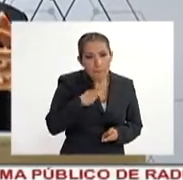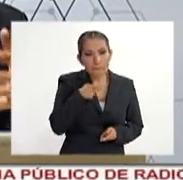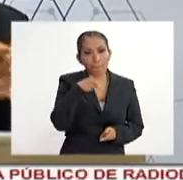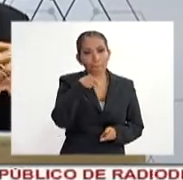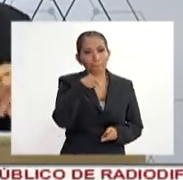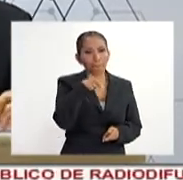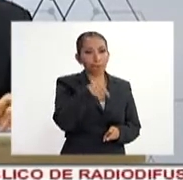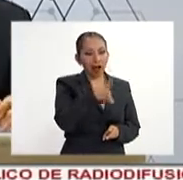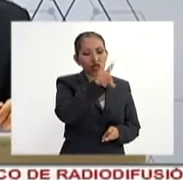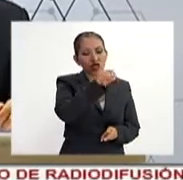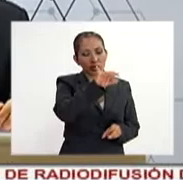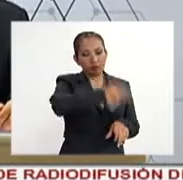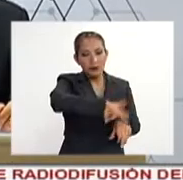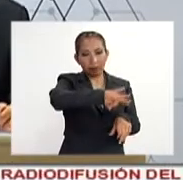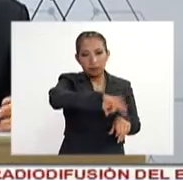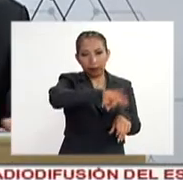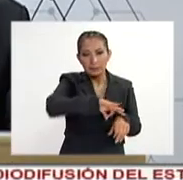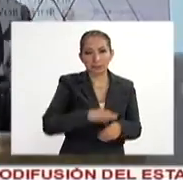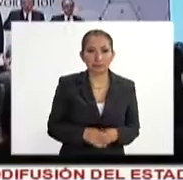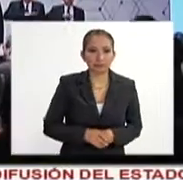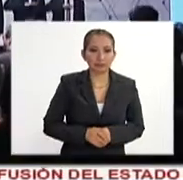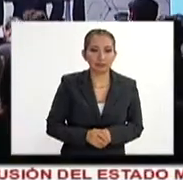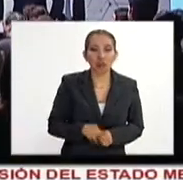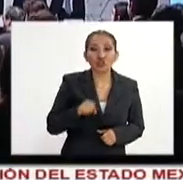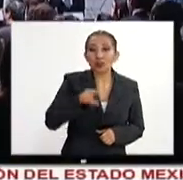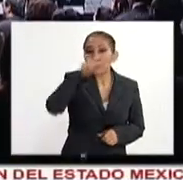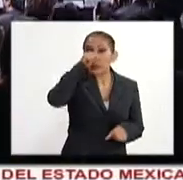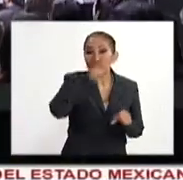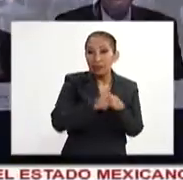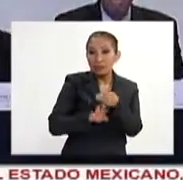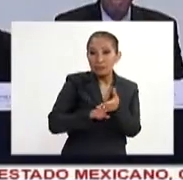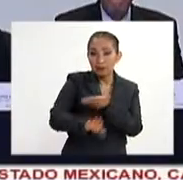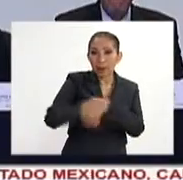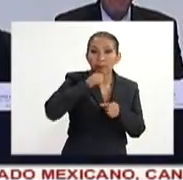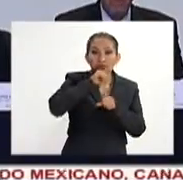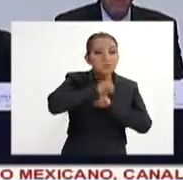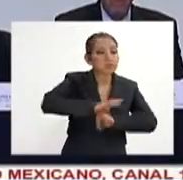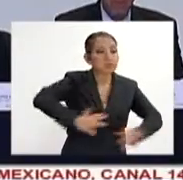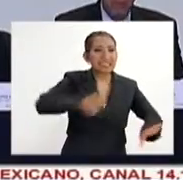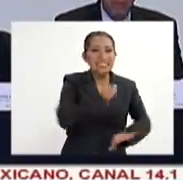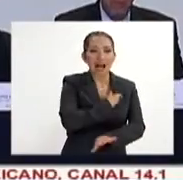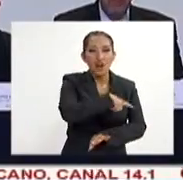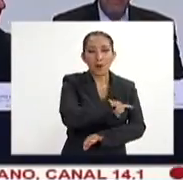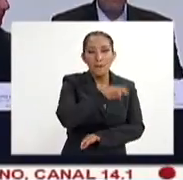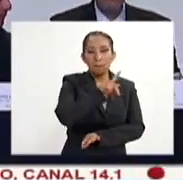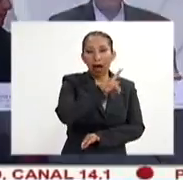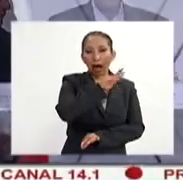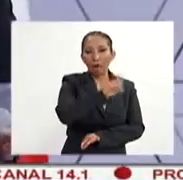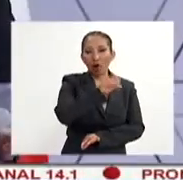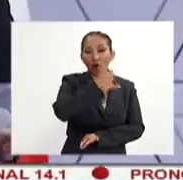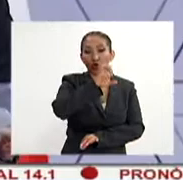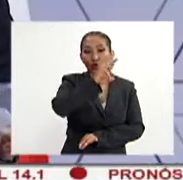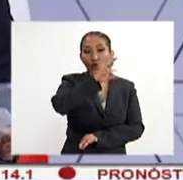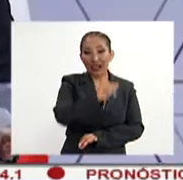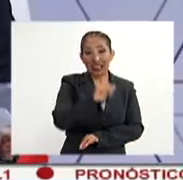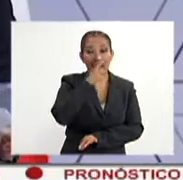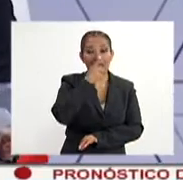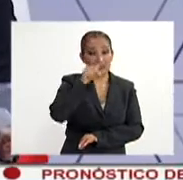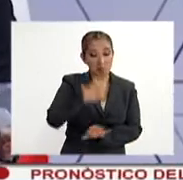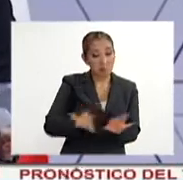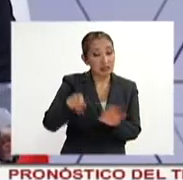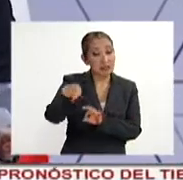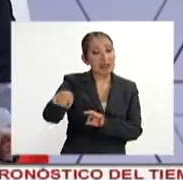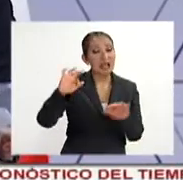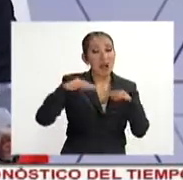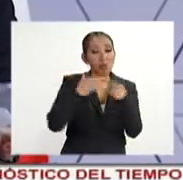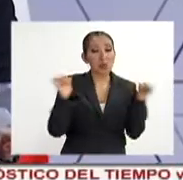dossier farmacéutico. El subsecretario de Prevención y Promoción de la Salud, Pablo Curi, destacó la importancia que tiene